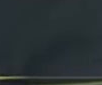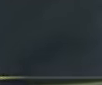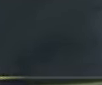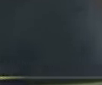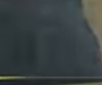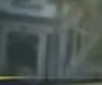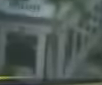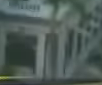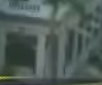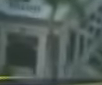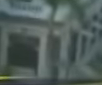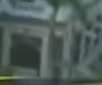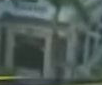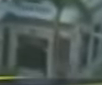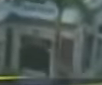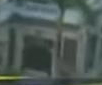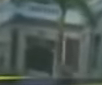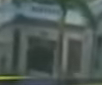muy buenas tardes.